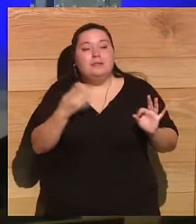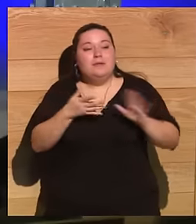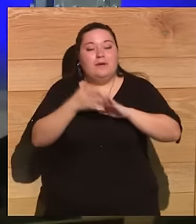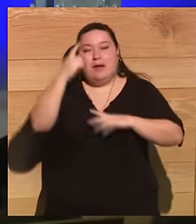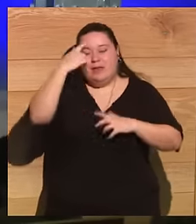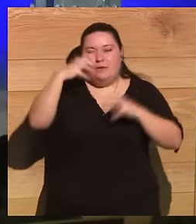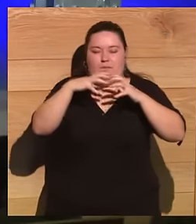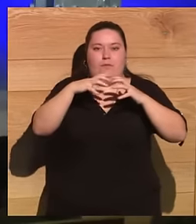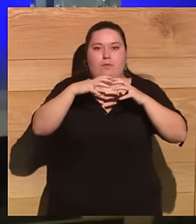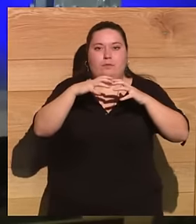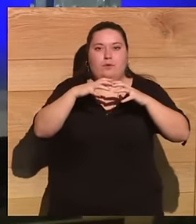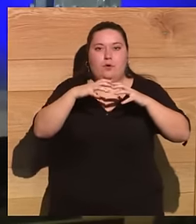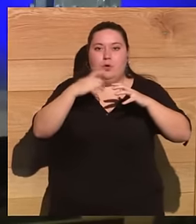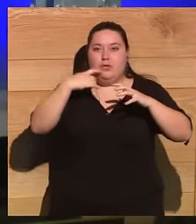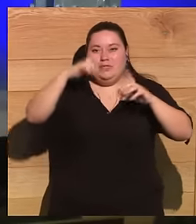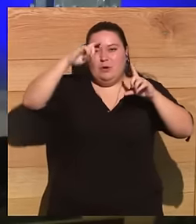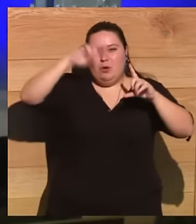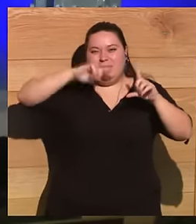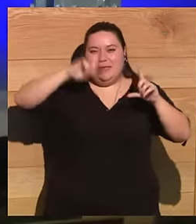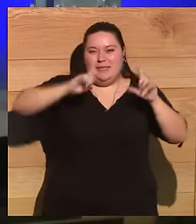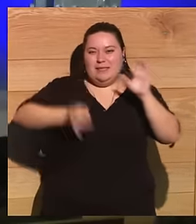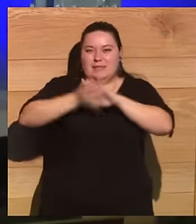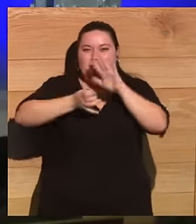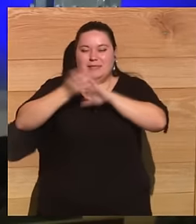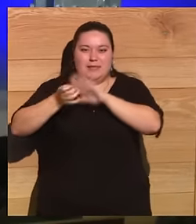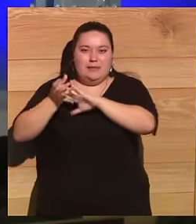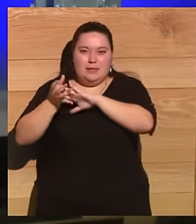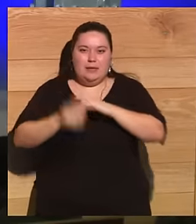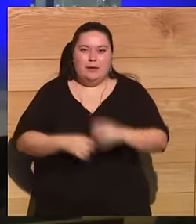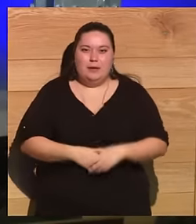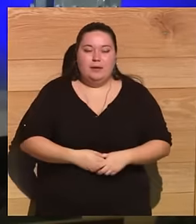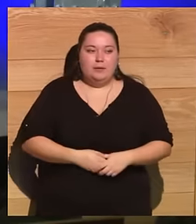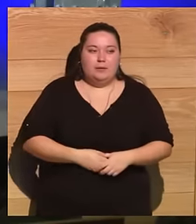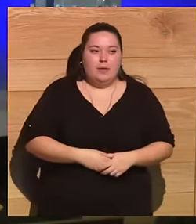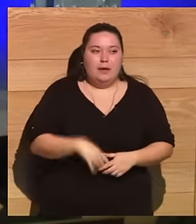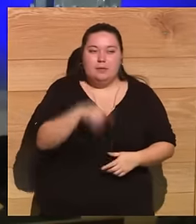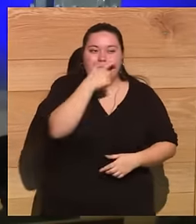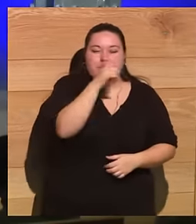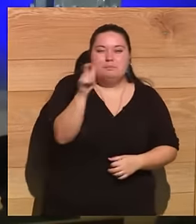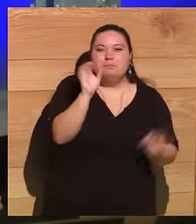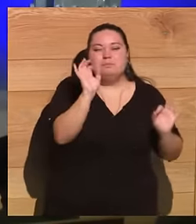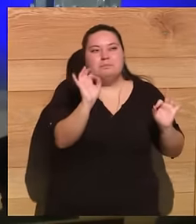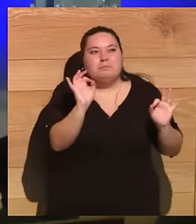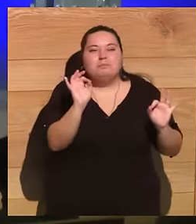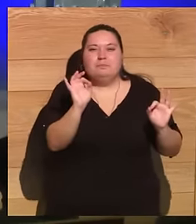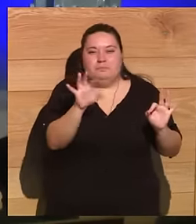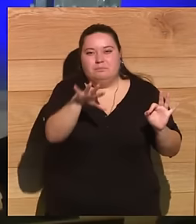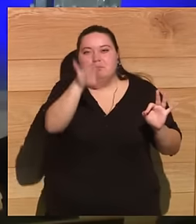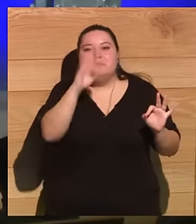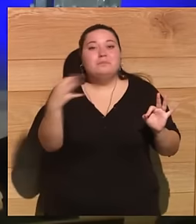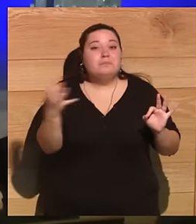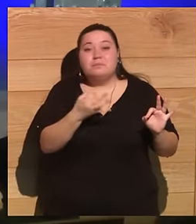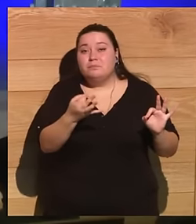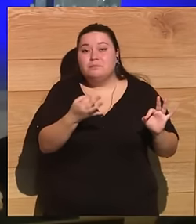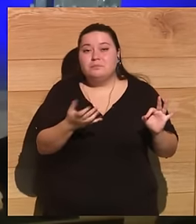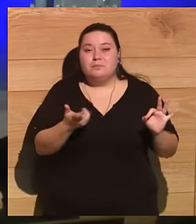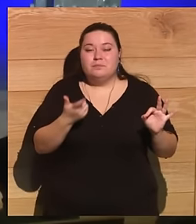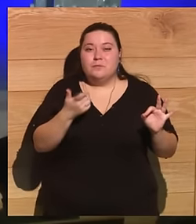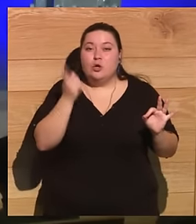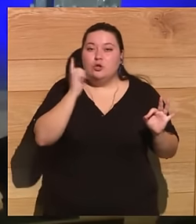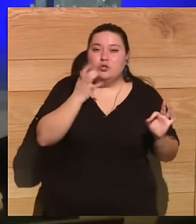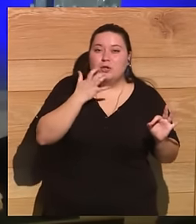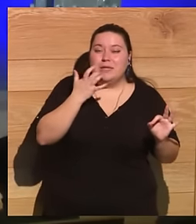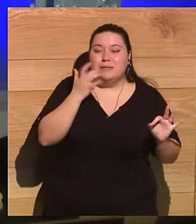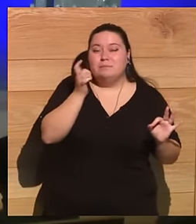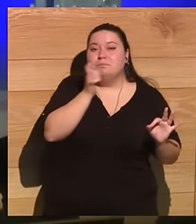estadísticas, el cerebro es un estadístico, digamos, ha creado estadísticas de las series de letras y ha decidido que solo las